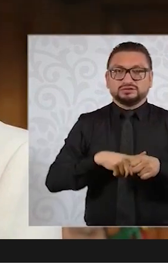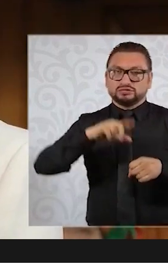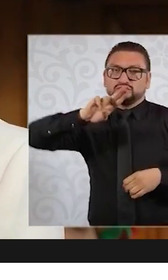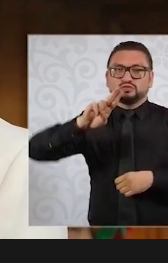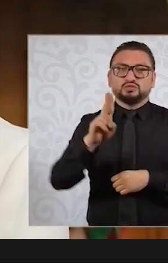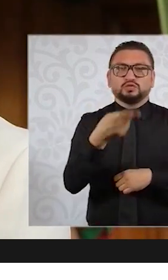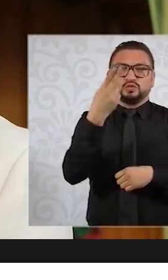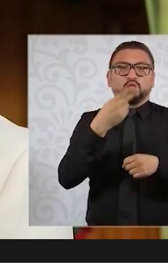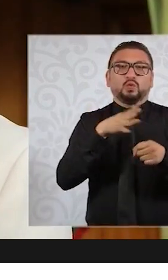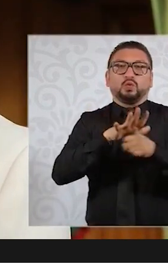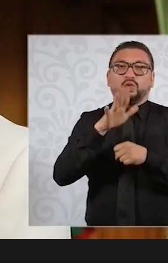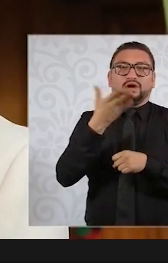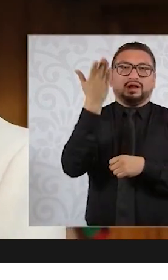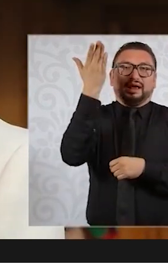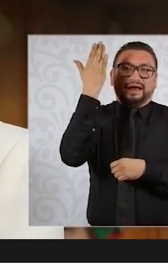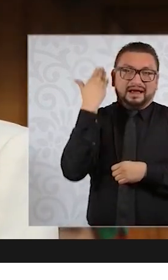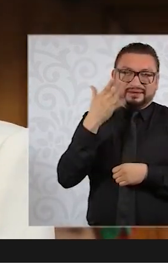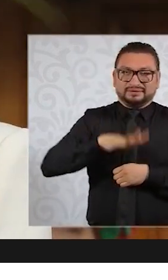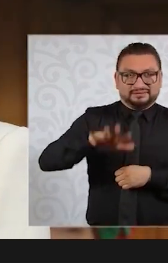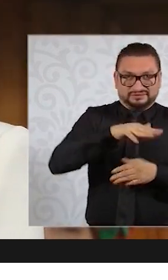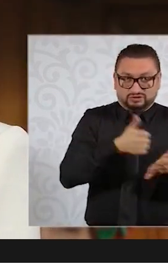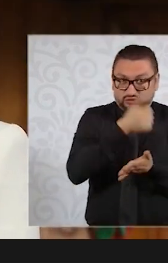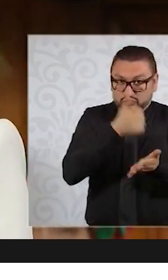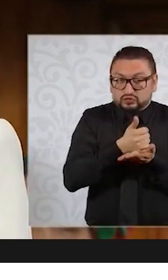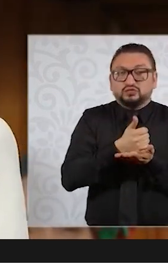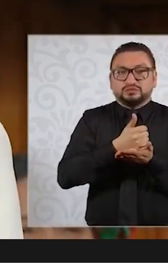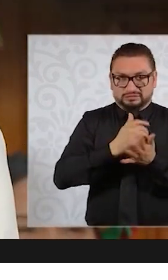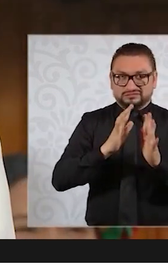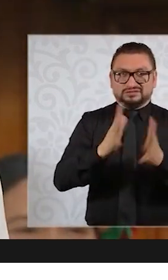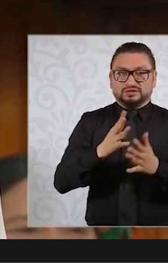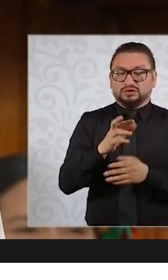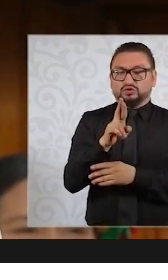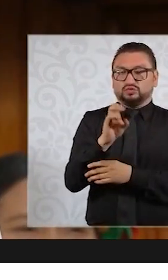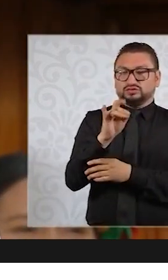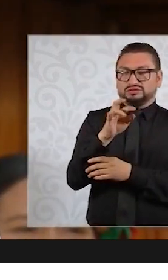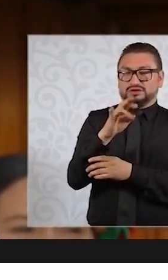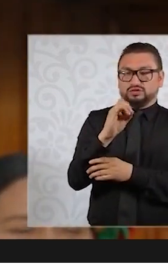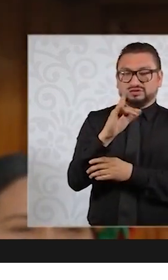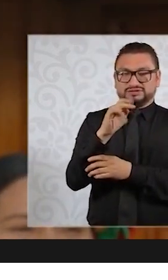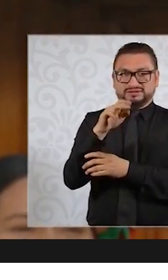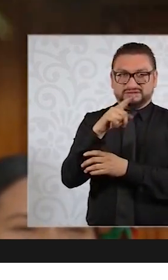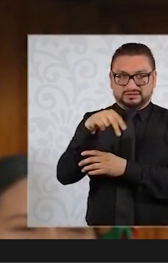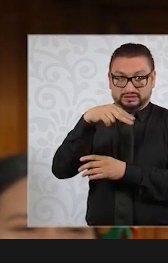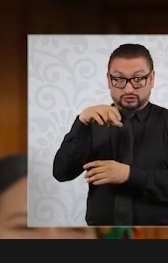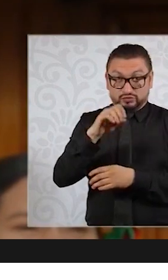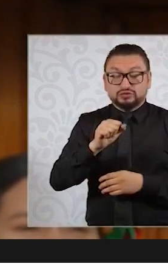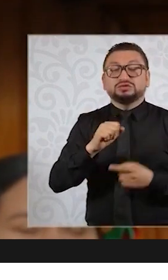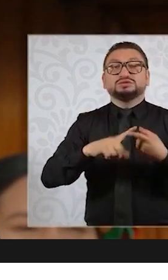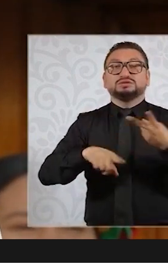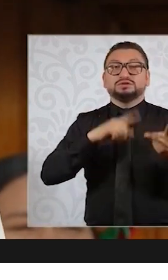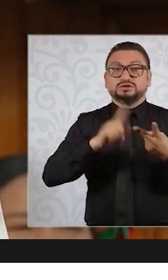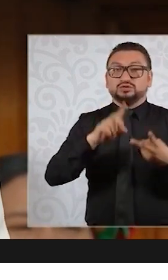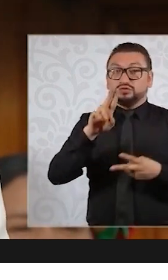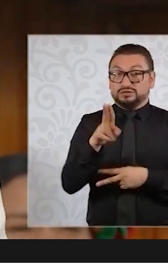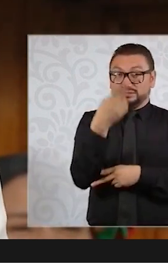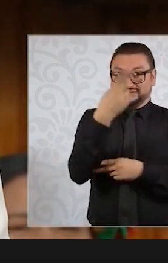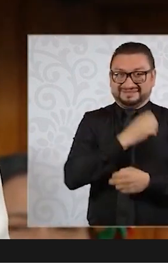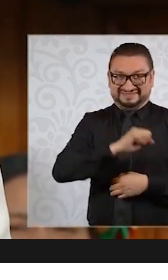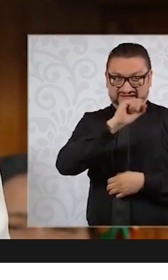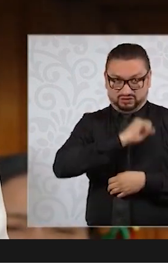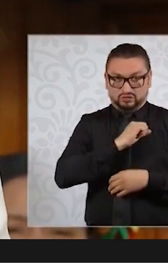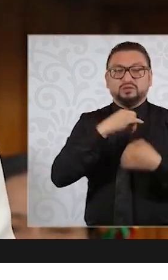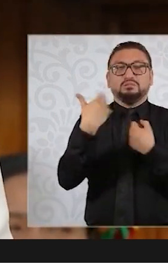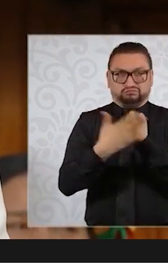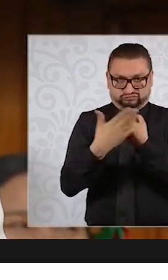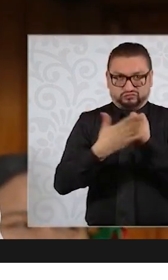hijo, el papá, el cuñado, la esposa, el esposo, quienes sustituyen a los diputados, a los